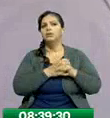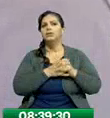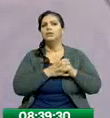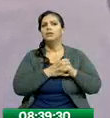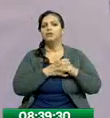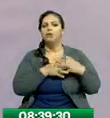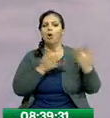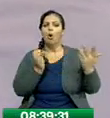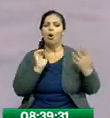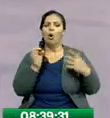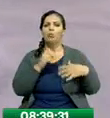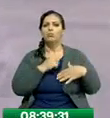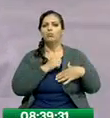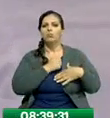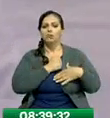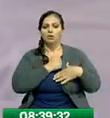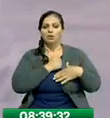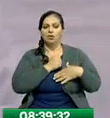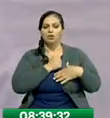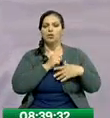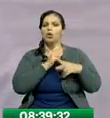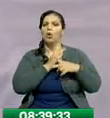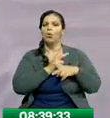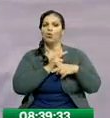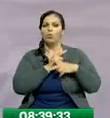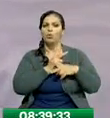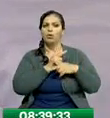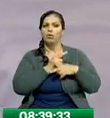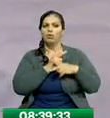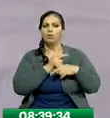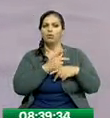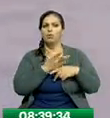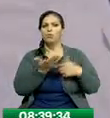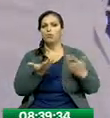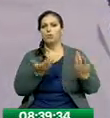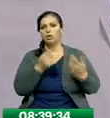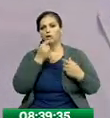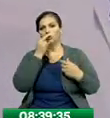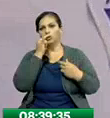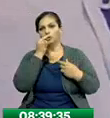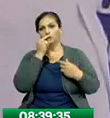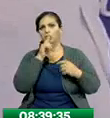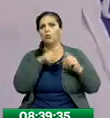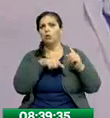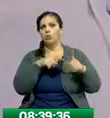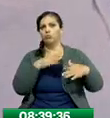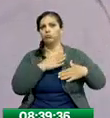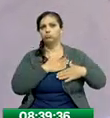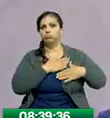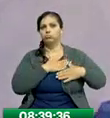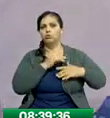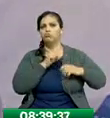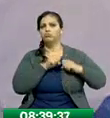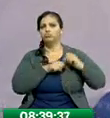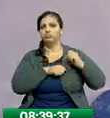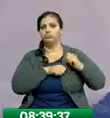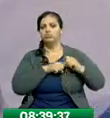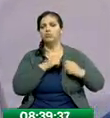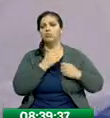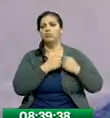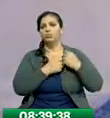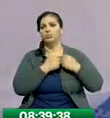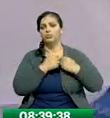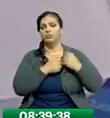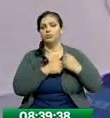que dedicarle hacer un trato especial por motivo de cross escuelas son piezas ya presentar problemas serios muy tiernos así esos trastornos